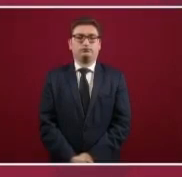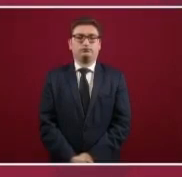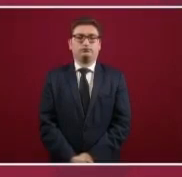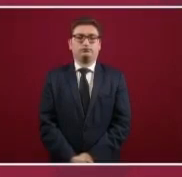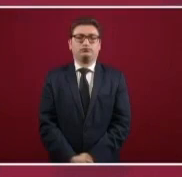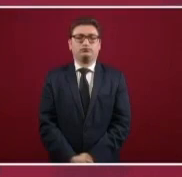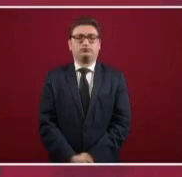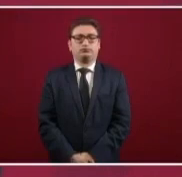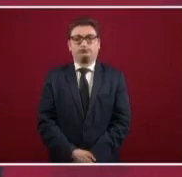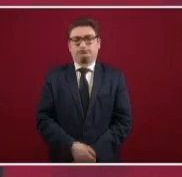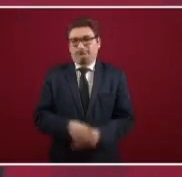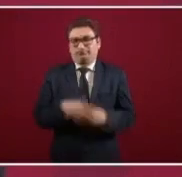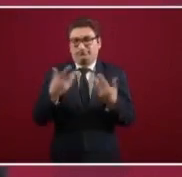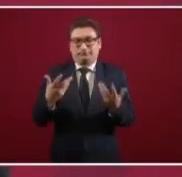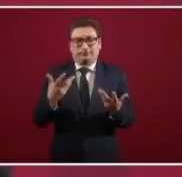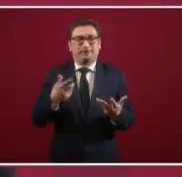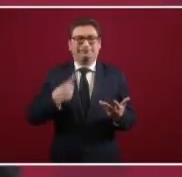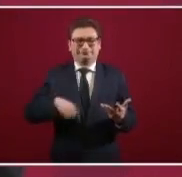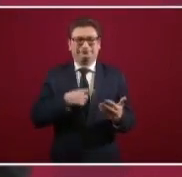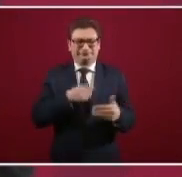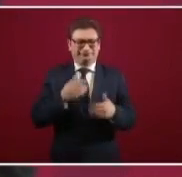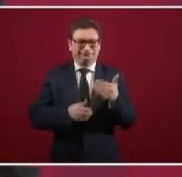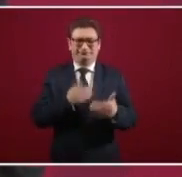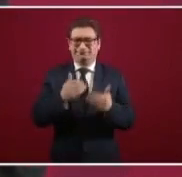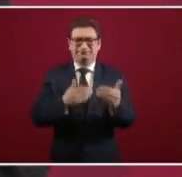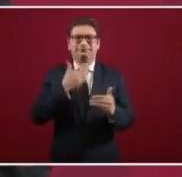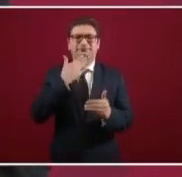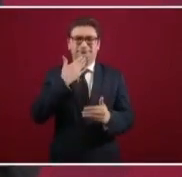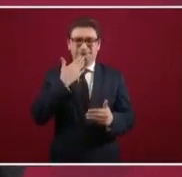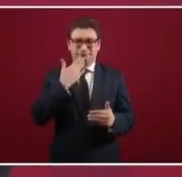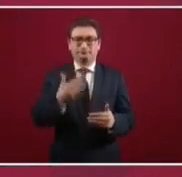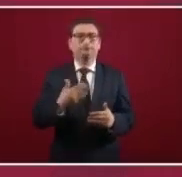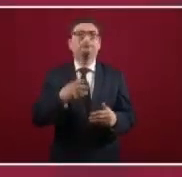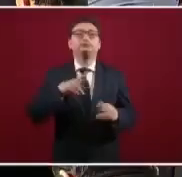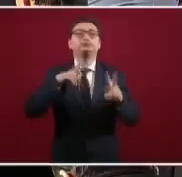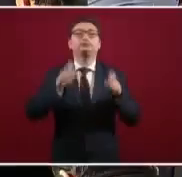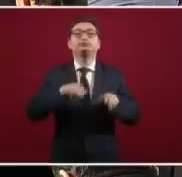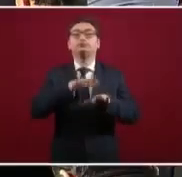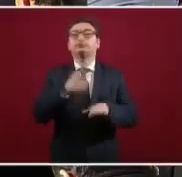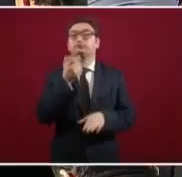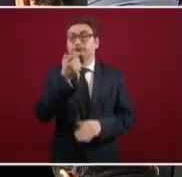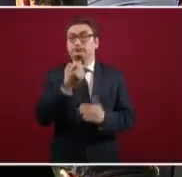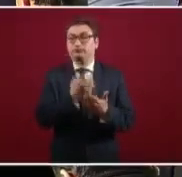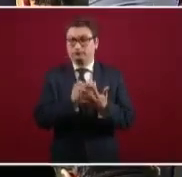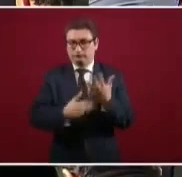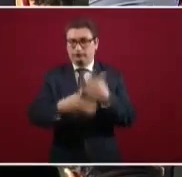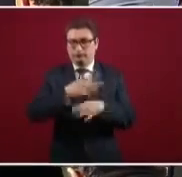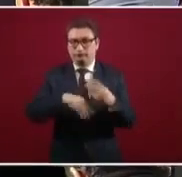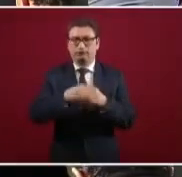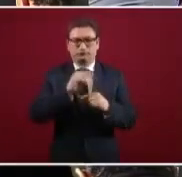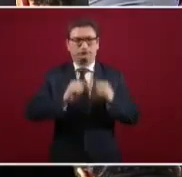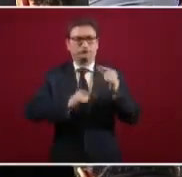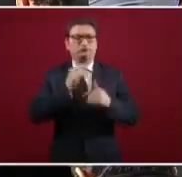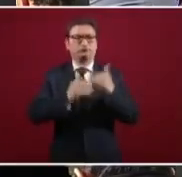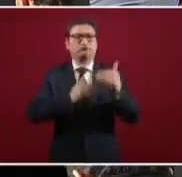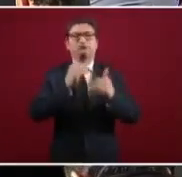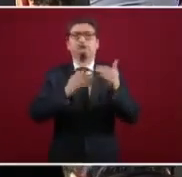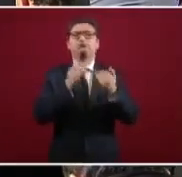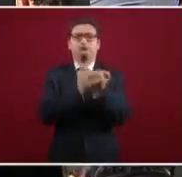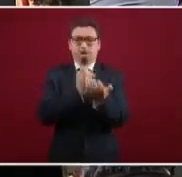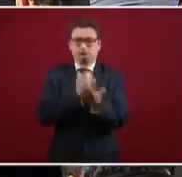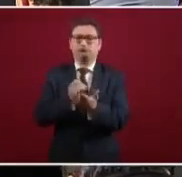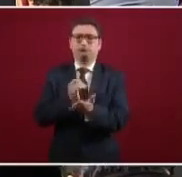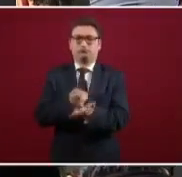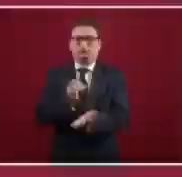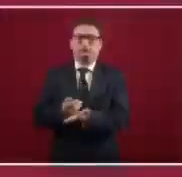entonces vamos bien la parte económica ha aumentado la recaudación